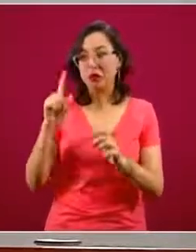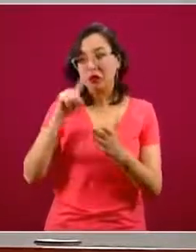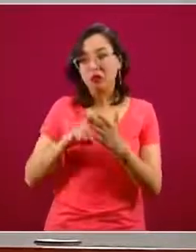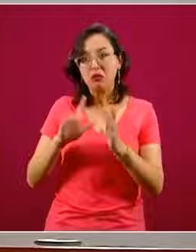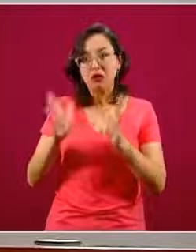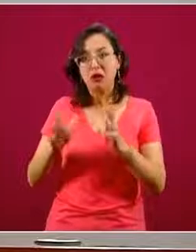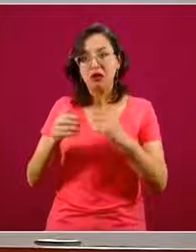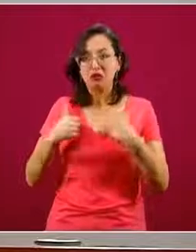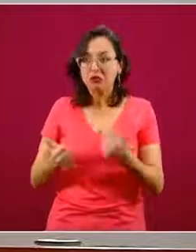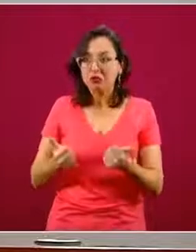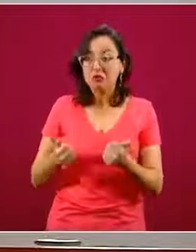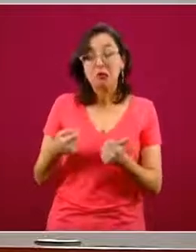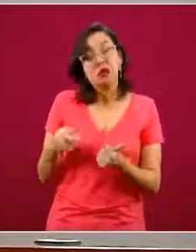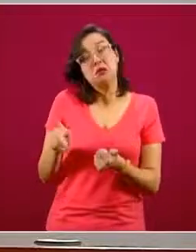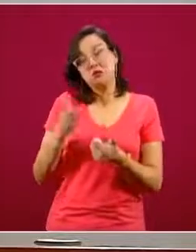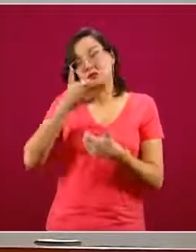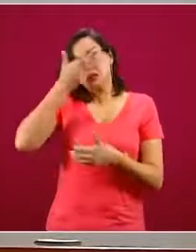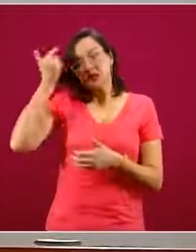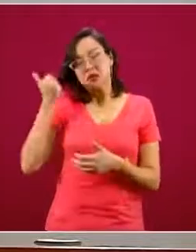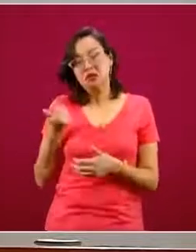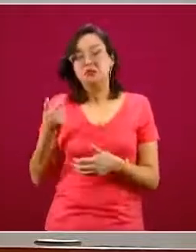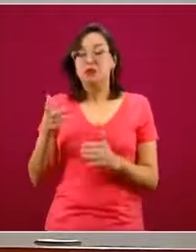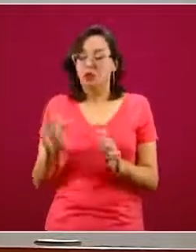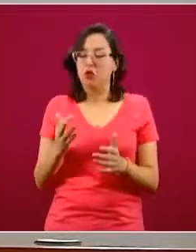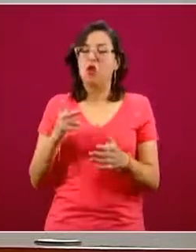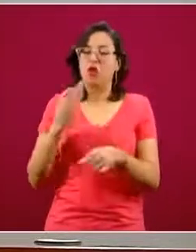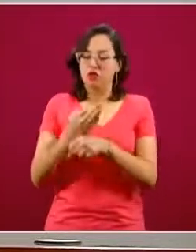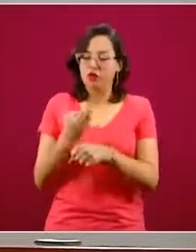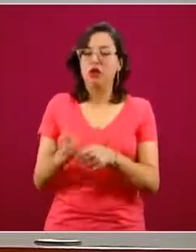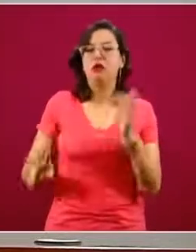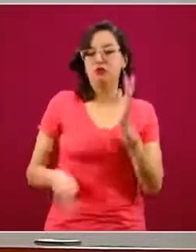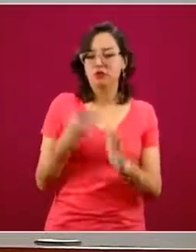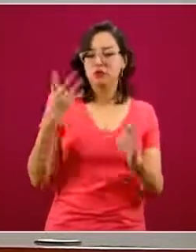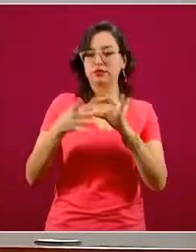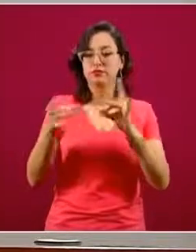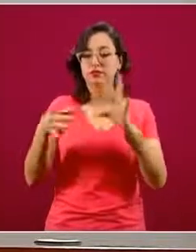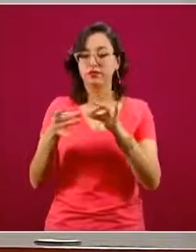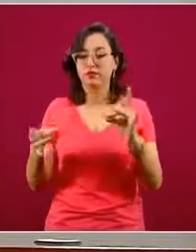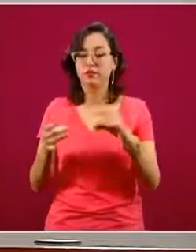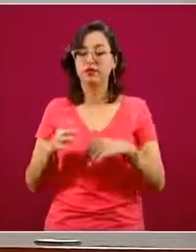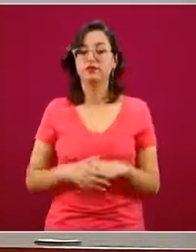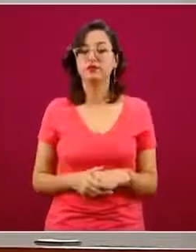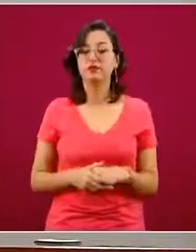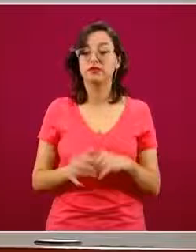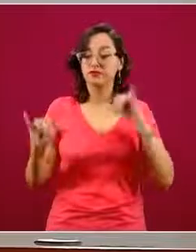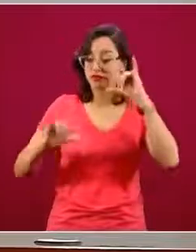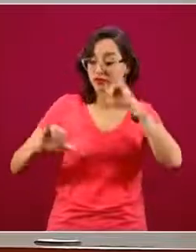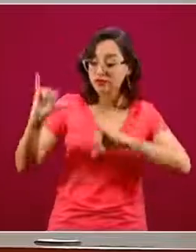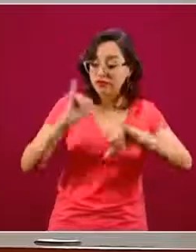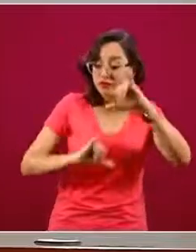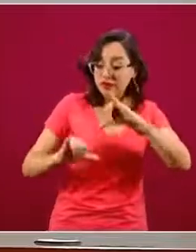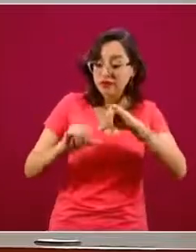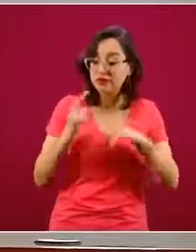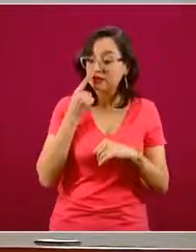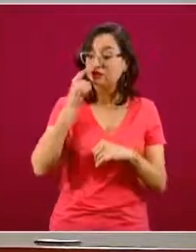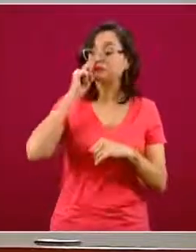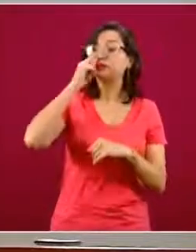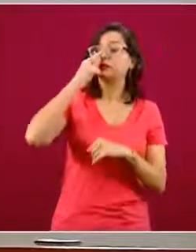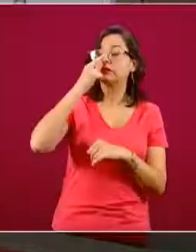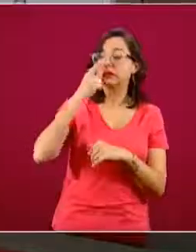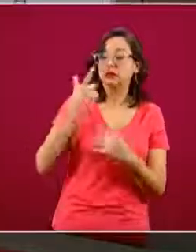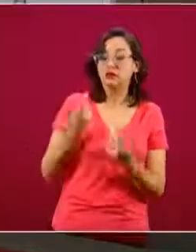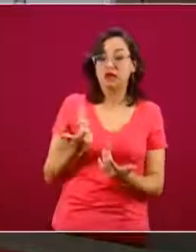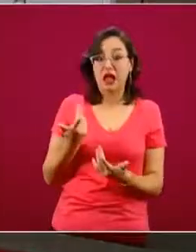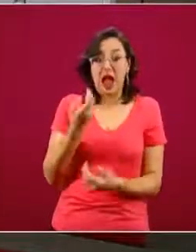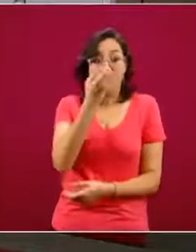prueba diagnóstica de coronavirus, del nuevo coronavirus causante de COVID, no es para uso clínico. ¿Qué quiere